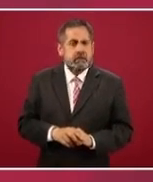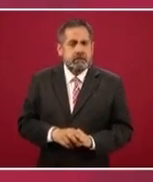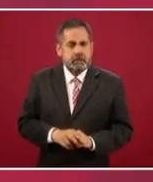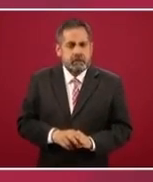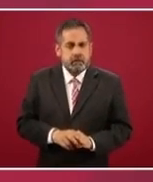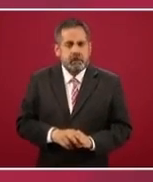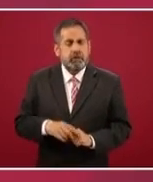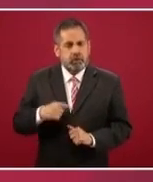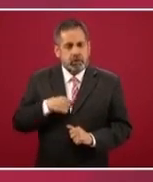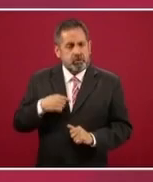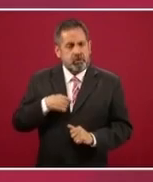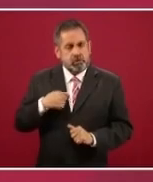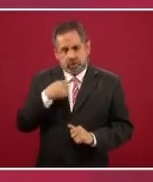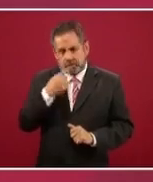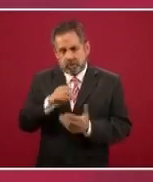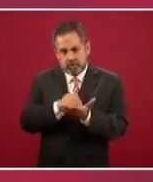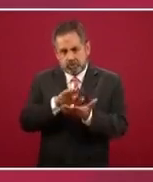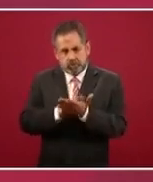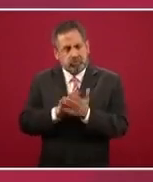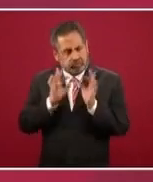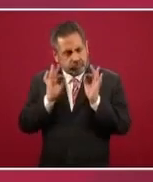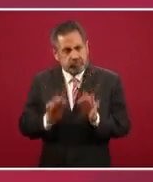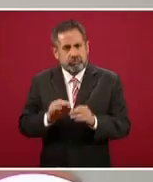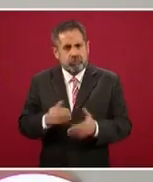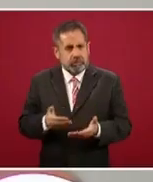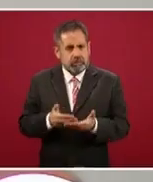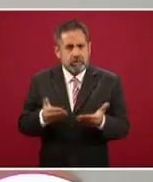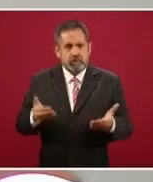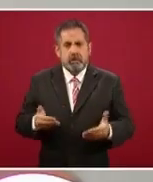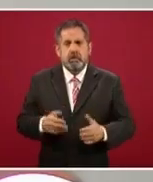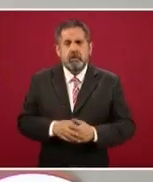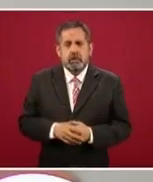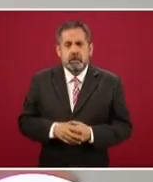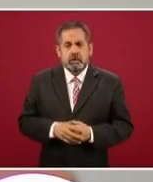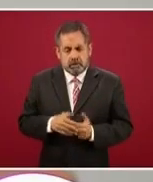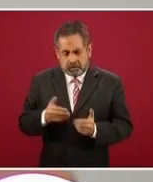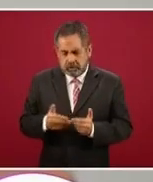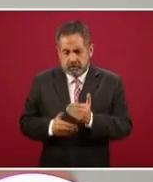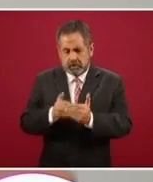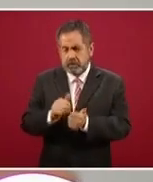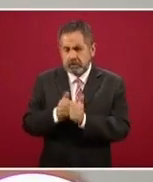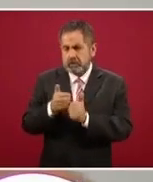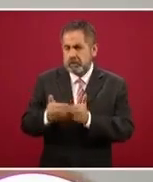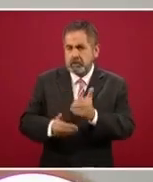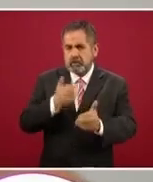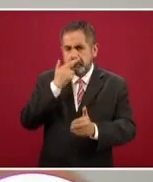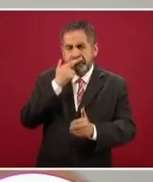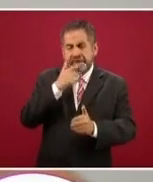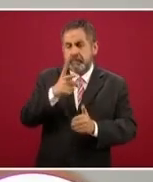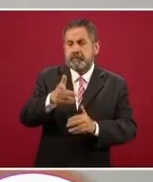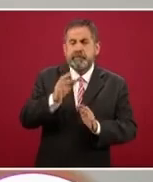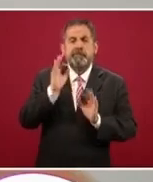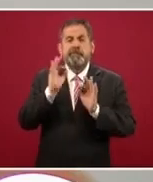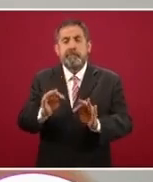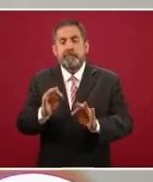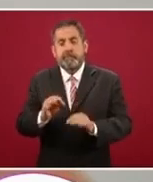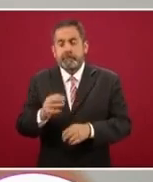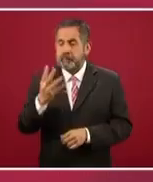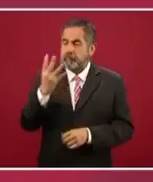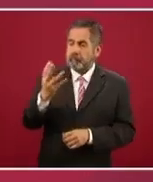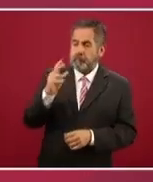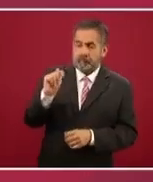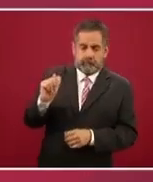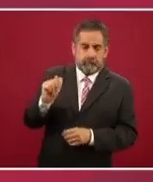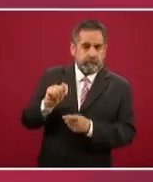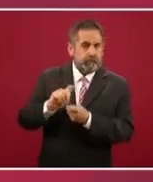Pues confirmo, ¿no?, de que ahora hemos avanzado tanto, y esto se debe a la Cuarta